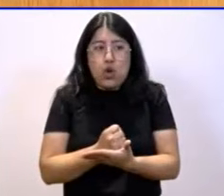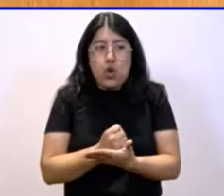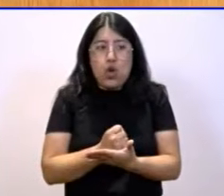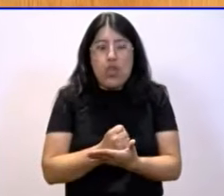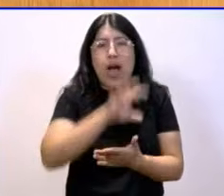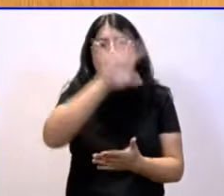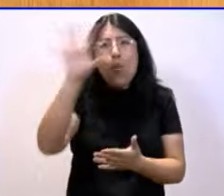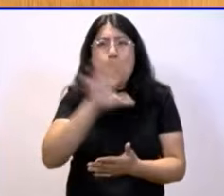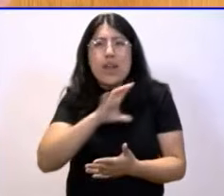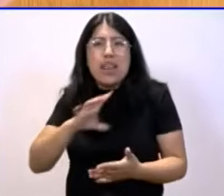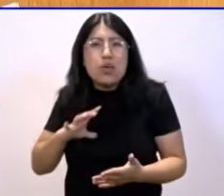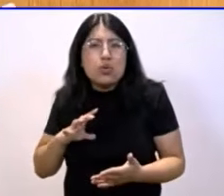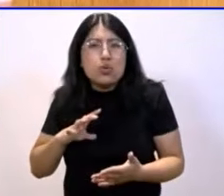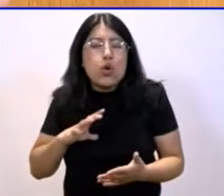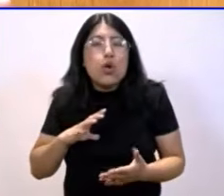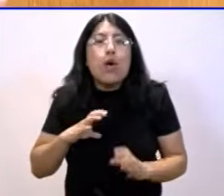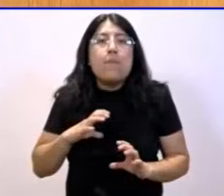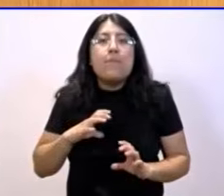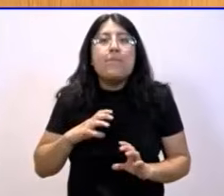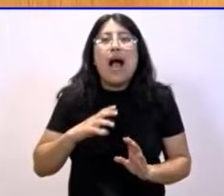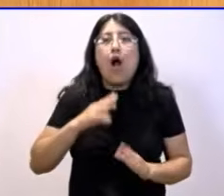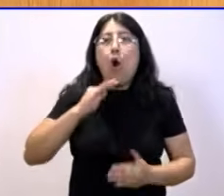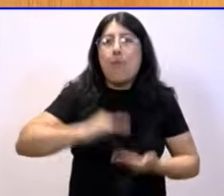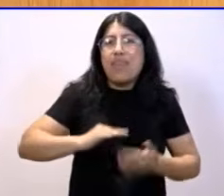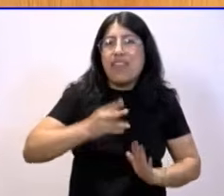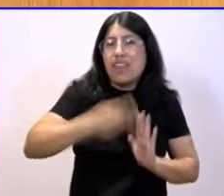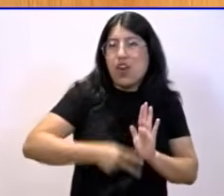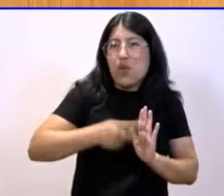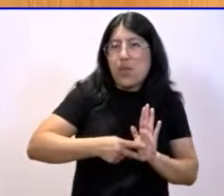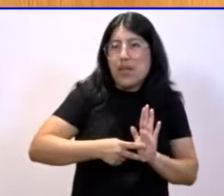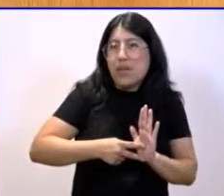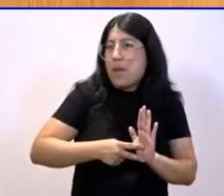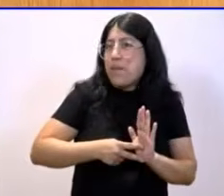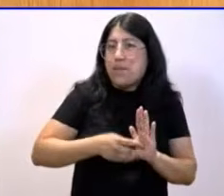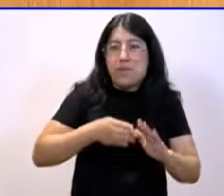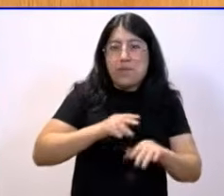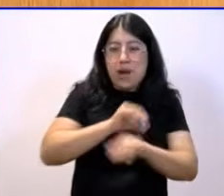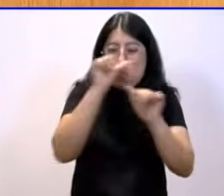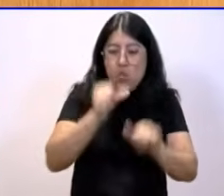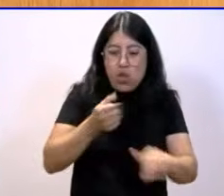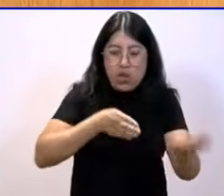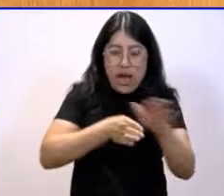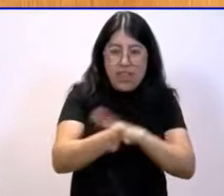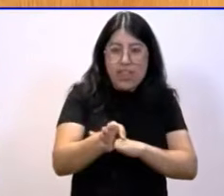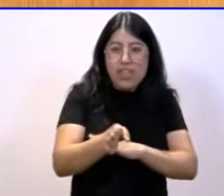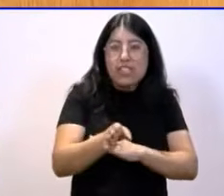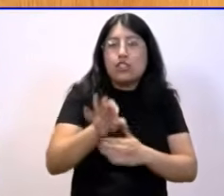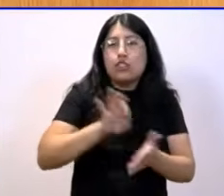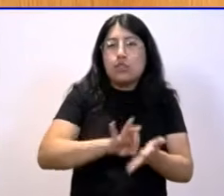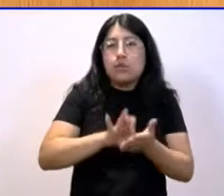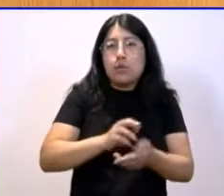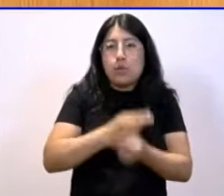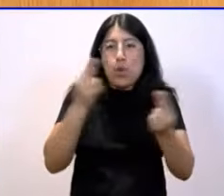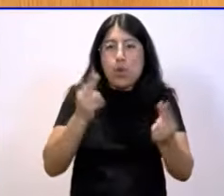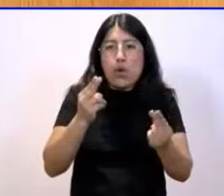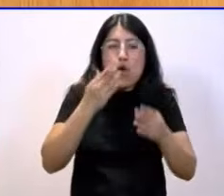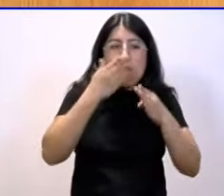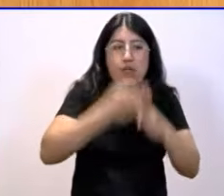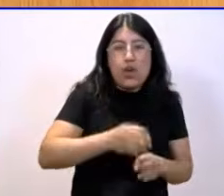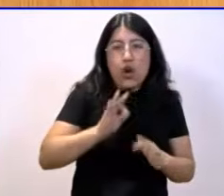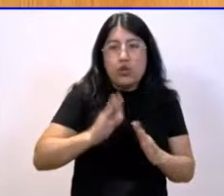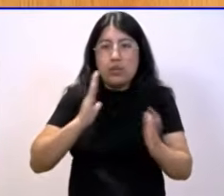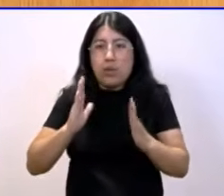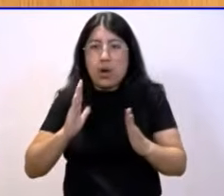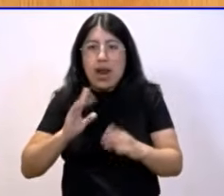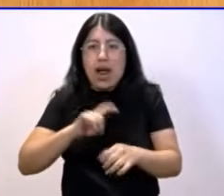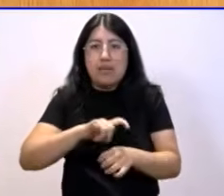comunidad autónoma tenga una sola competencia normativa para incidir en los modelos de acceso a la función pública, en el carácter de fijo o temporal de cada uno de los empleados